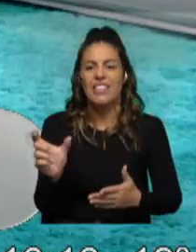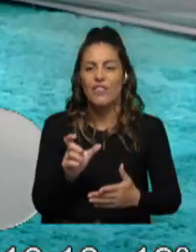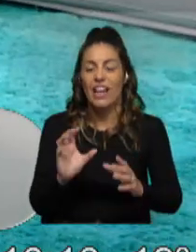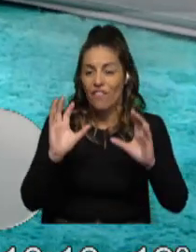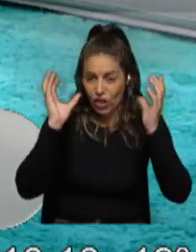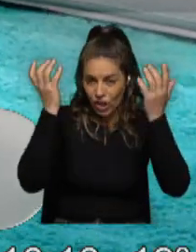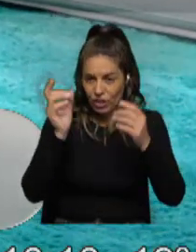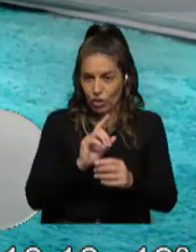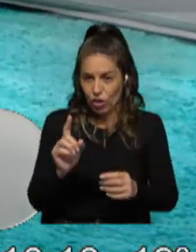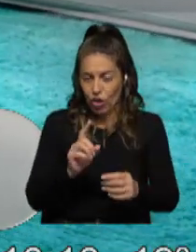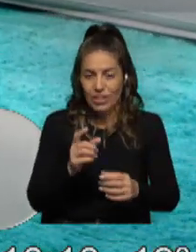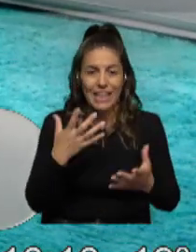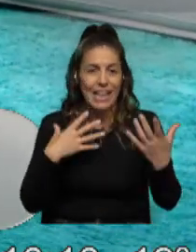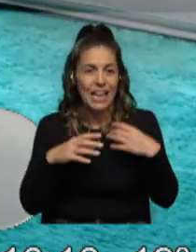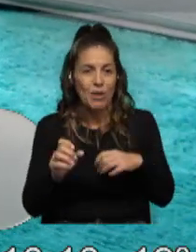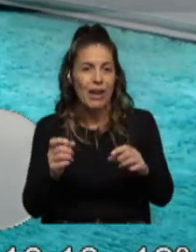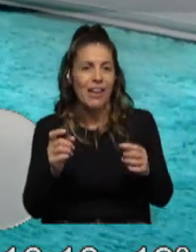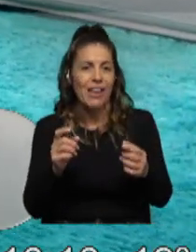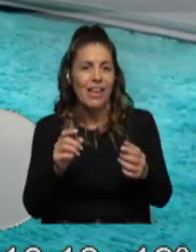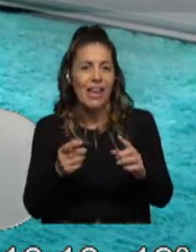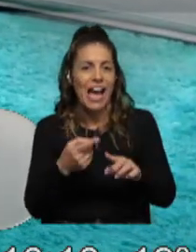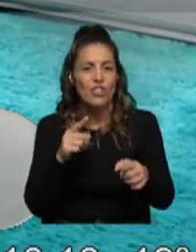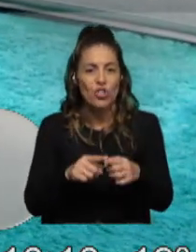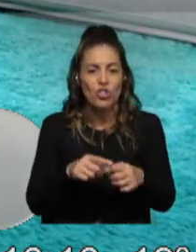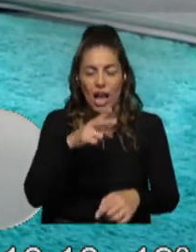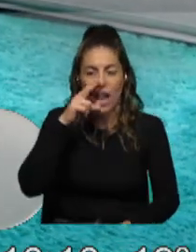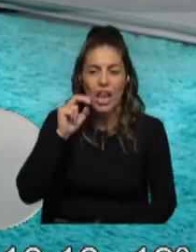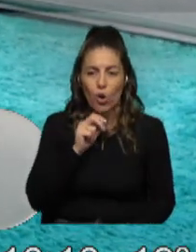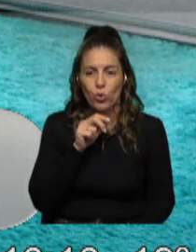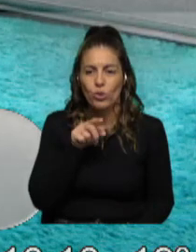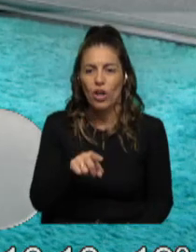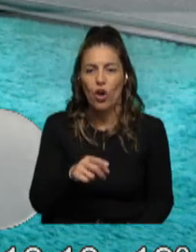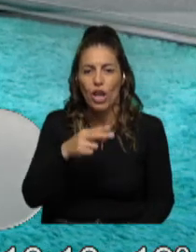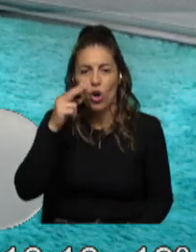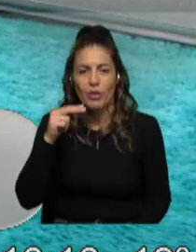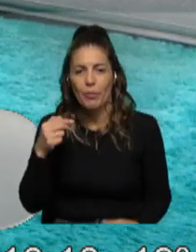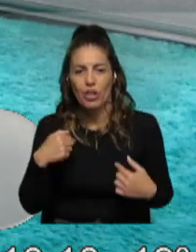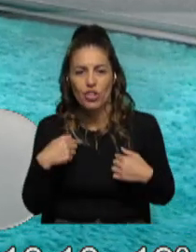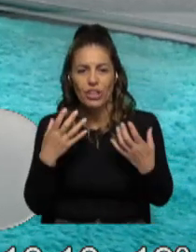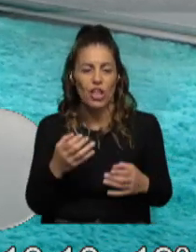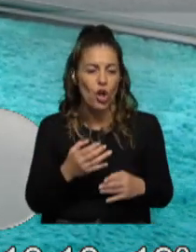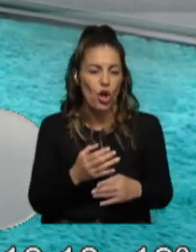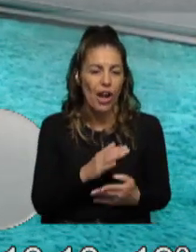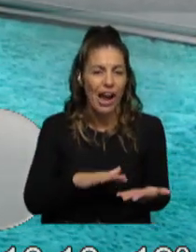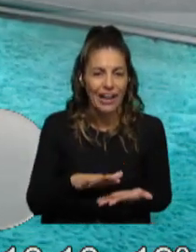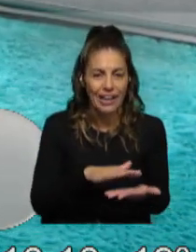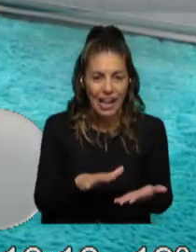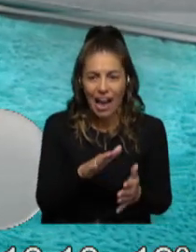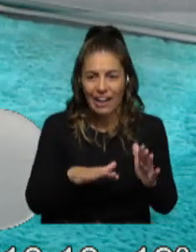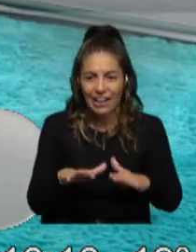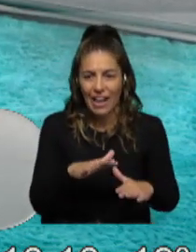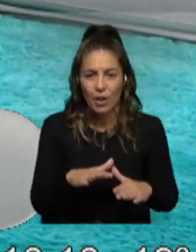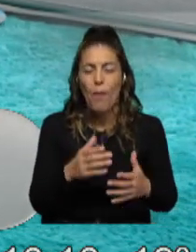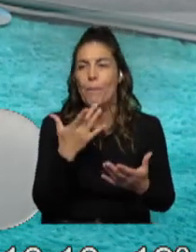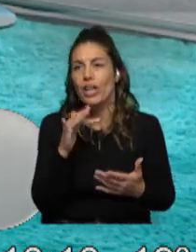violento. Significa que el animal asocia la conducta que está realizando con el comportamiento que yo quiero corregir. Cuando nosotros tenemos la agresividad